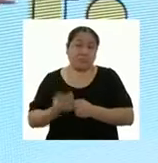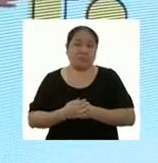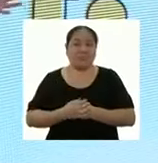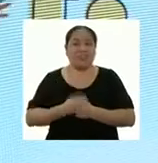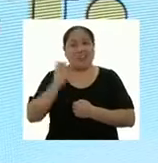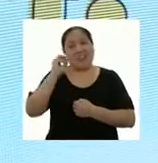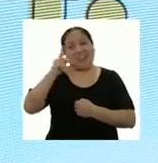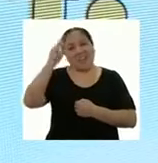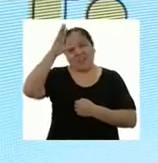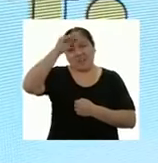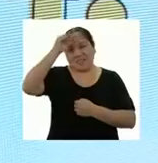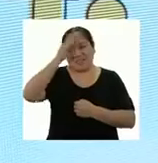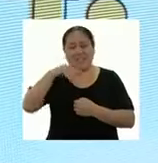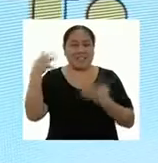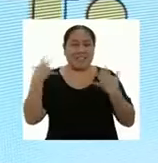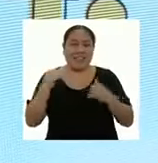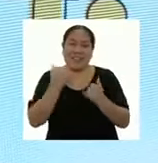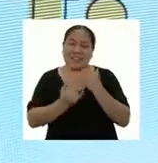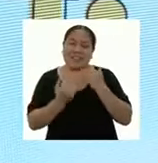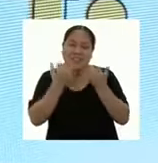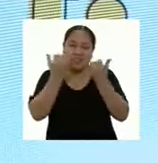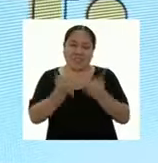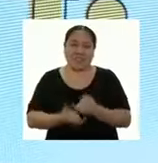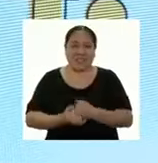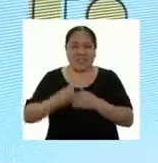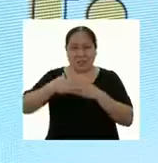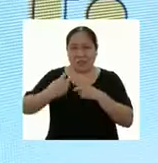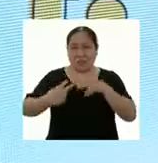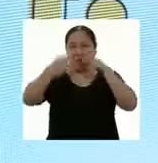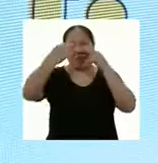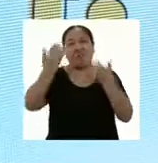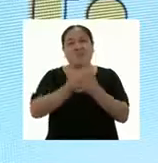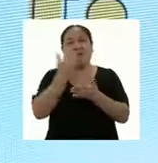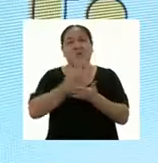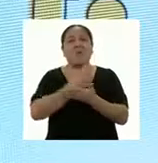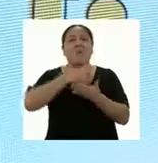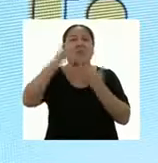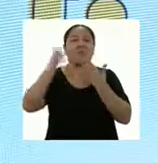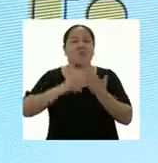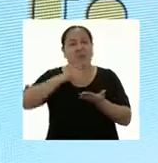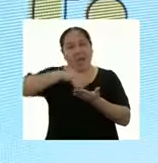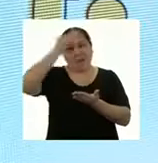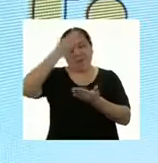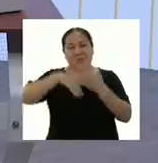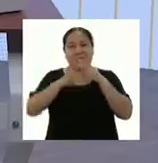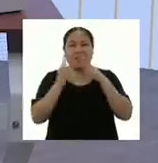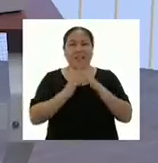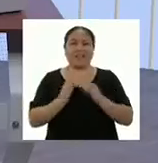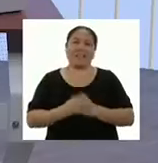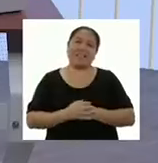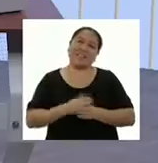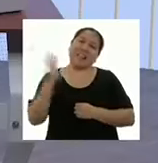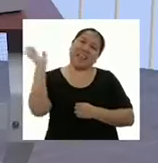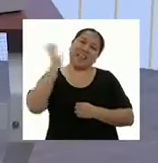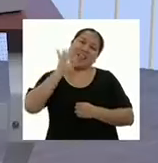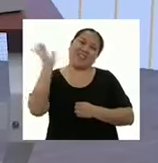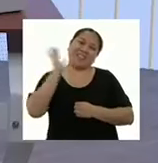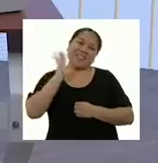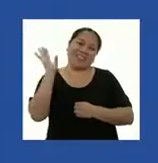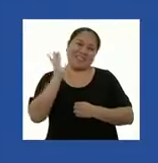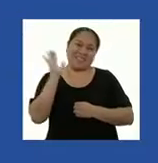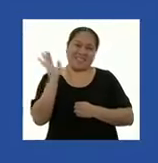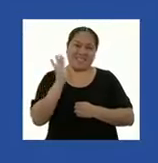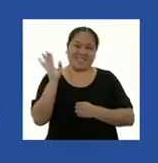Bueno, chicas y chicos, esto fue todo por hoy. Nos vemos pronto en un nuevo programa de Aprendo en Casa. ¡Adiós!